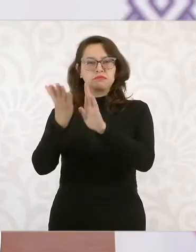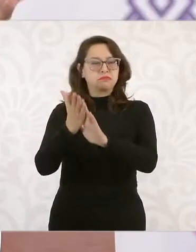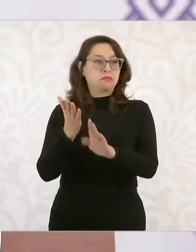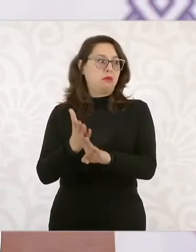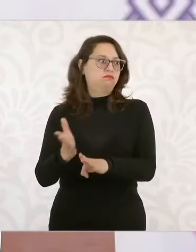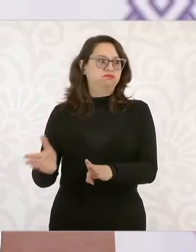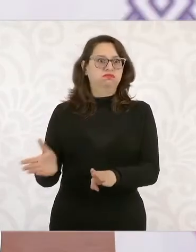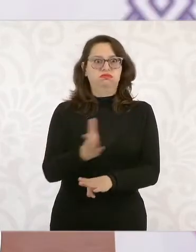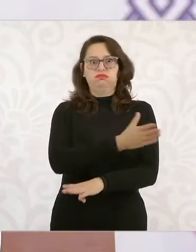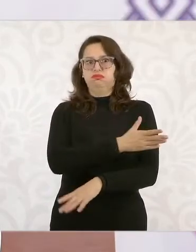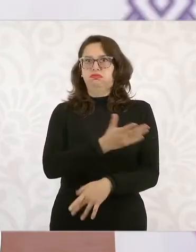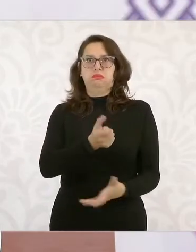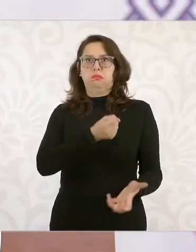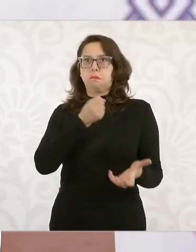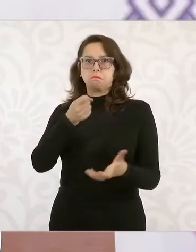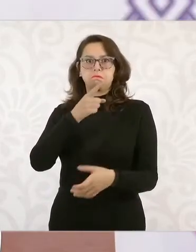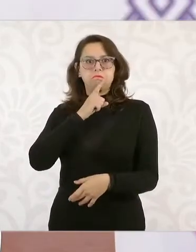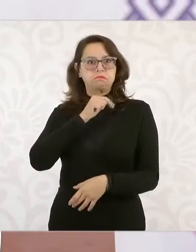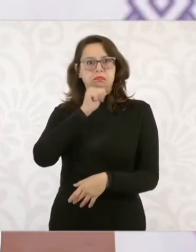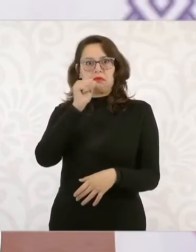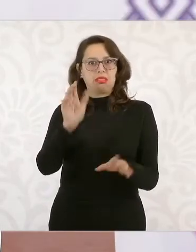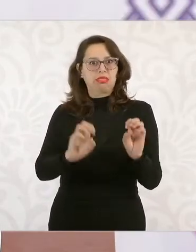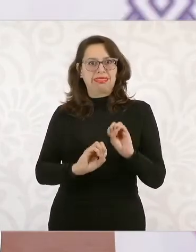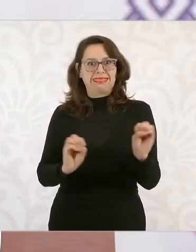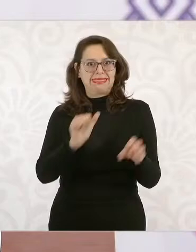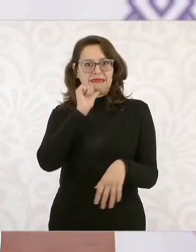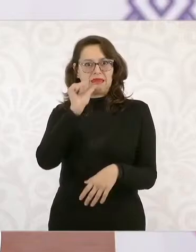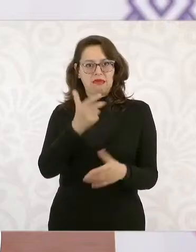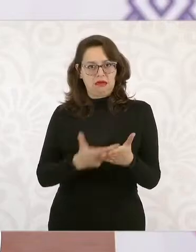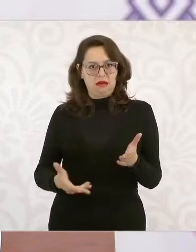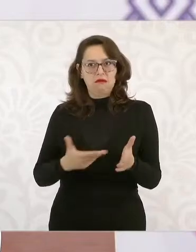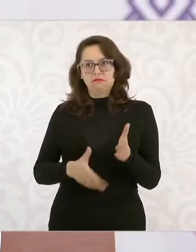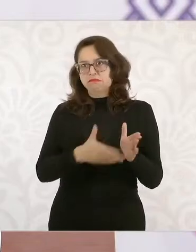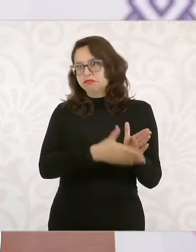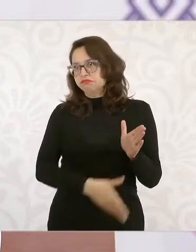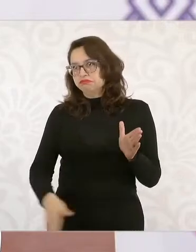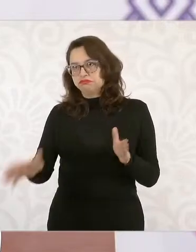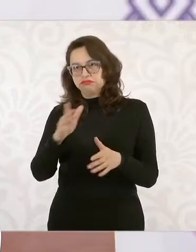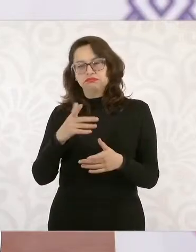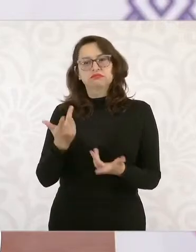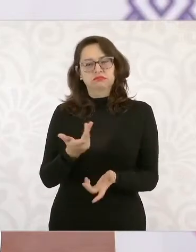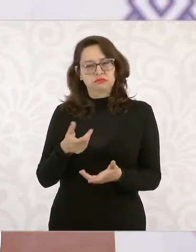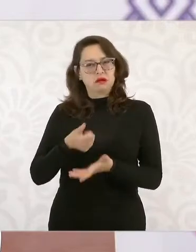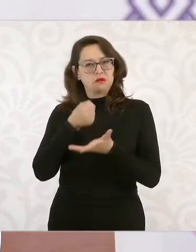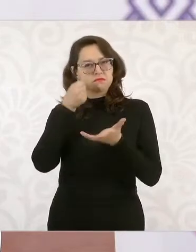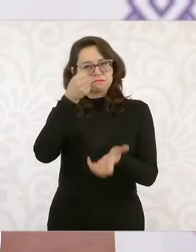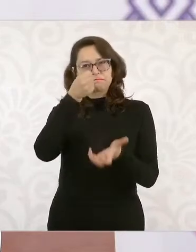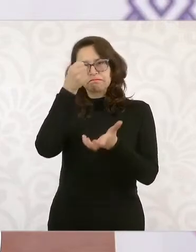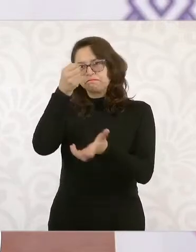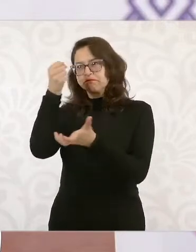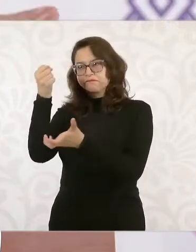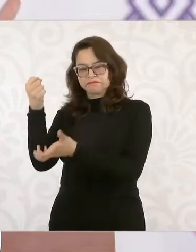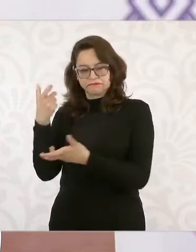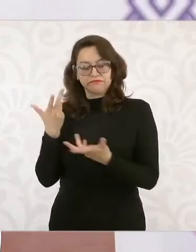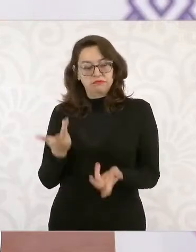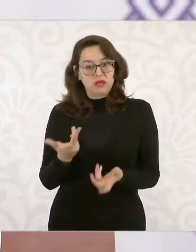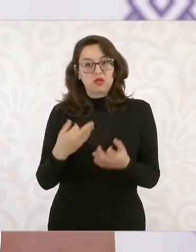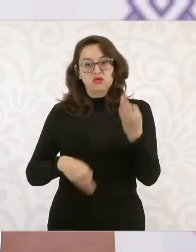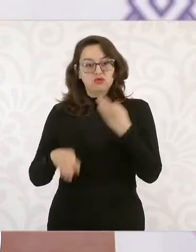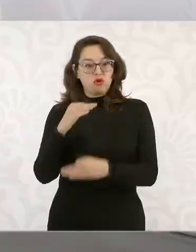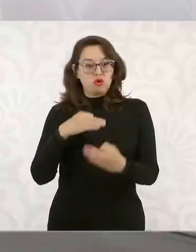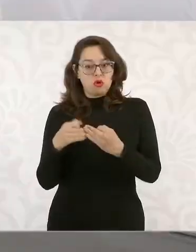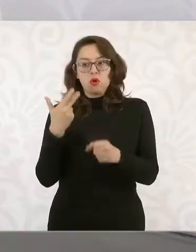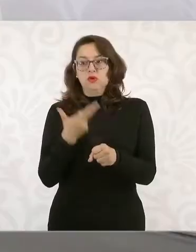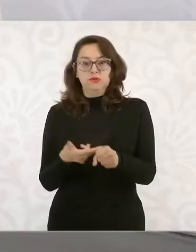inversión, incluso en la construcción de nuevos hospitales o unidades de medicina familiar en el IMSS, tienen un objetivo, y esto